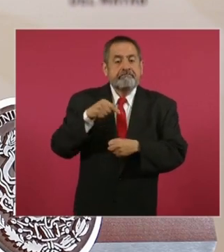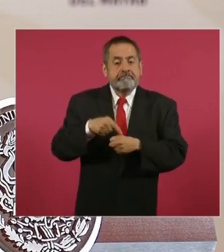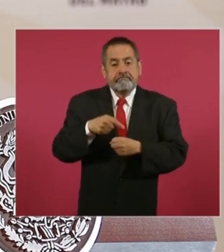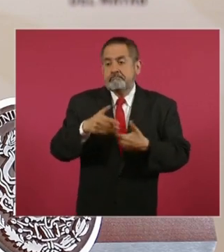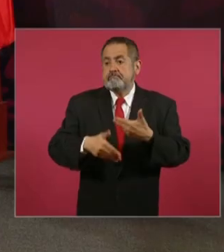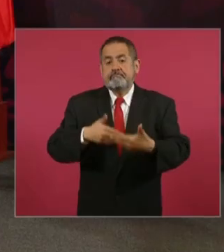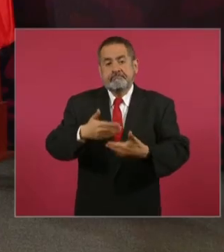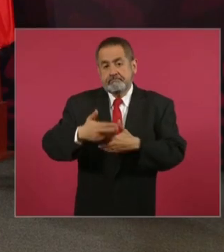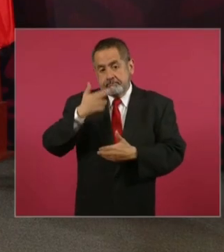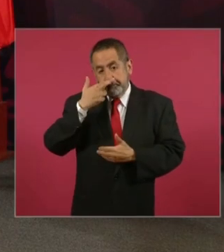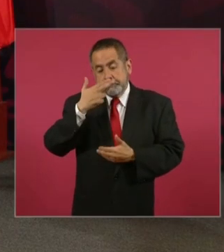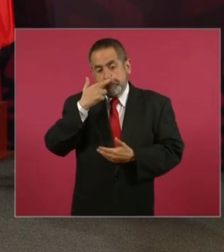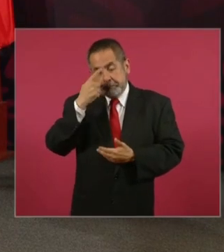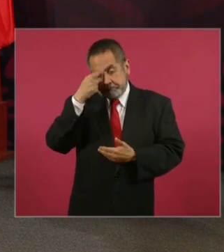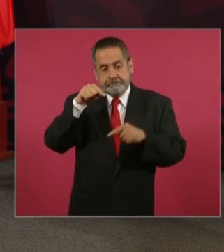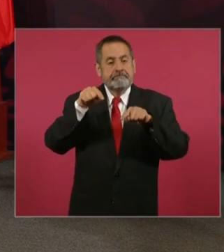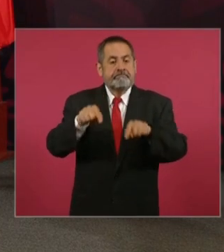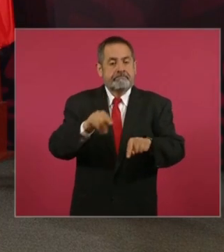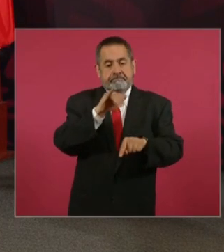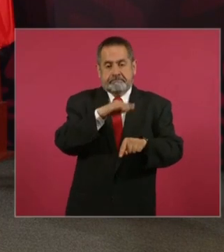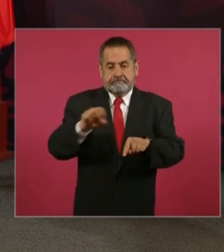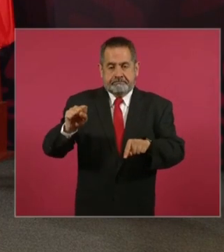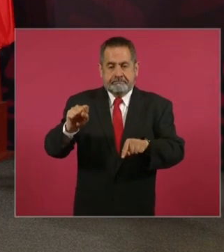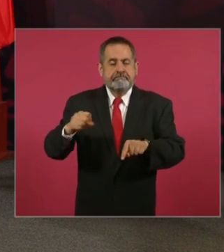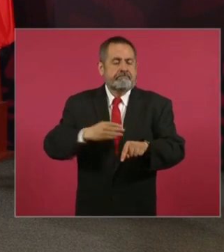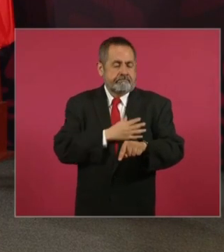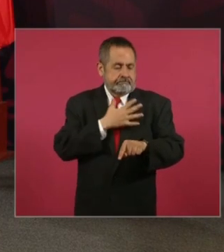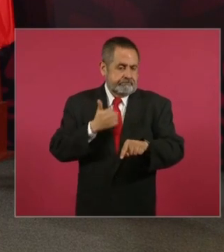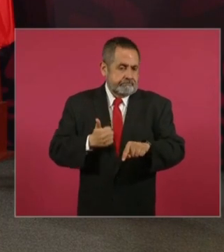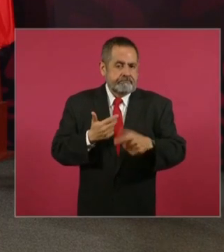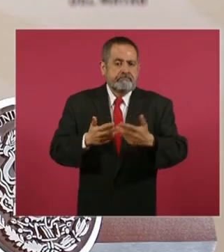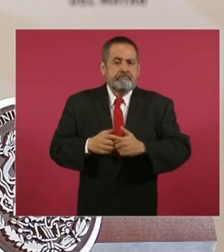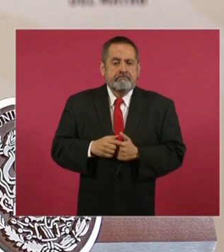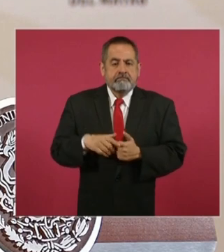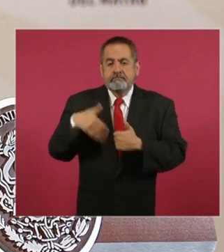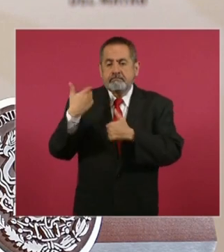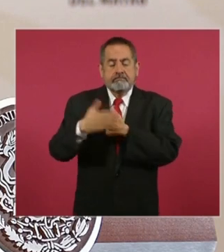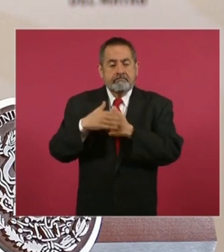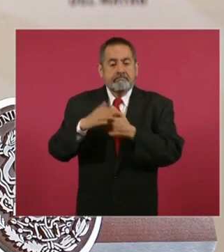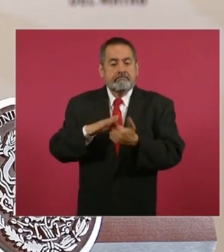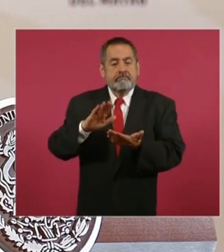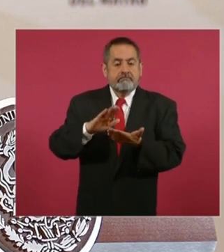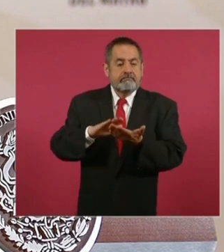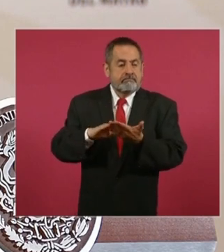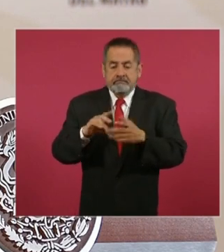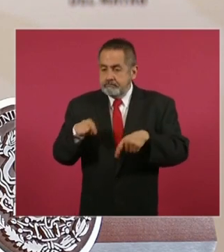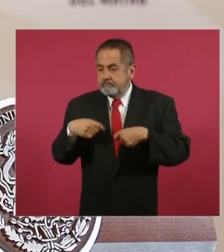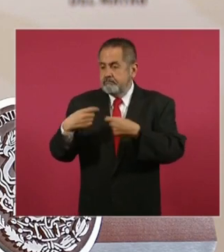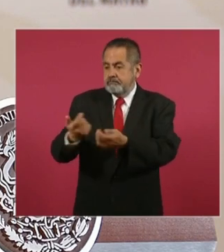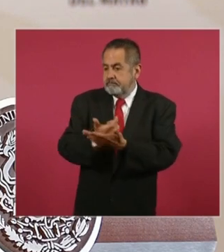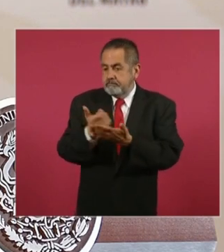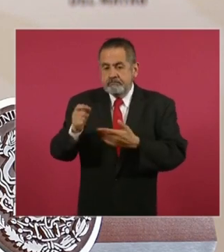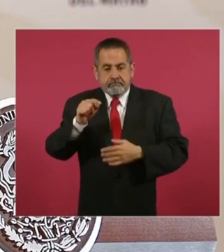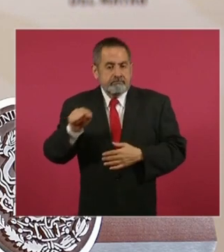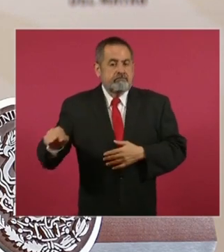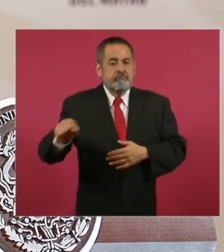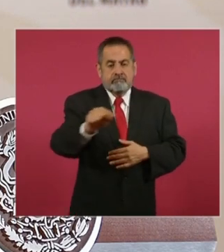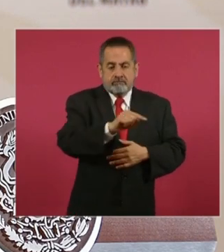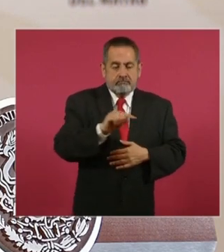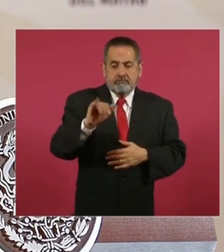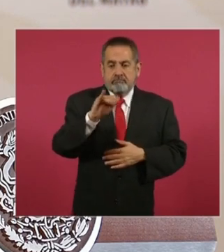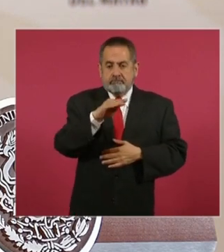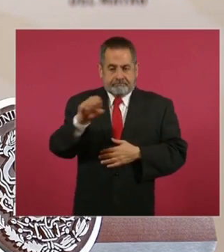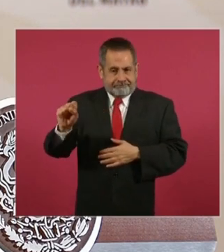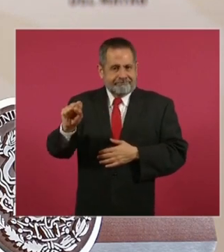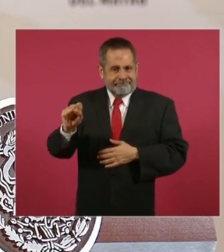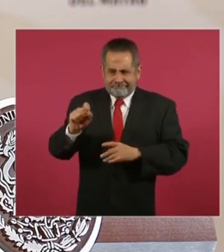más importante que tiene IMSS Bienestar en estos primeros meses: la federalización de la nómina, para que el IMSS Bienestar sea